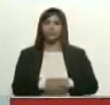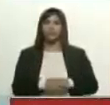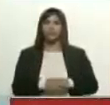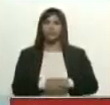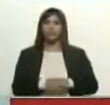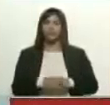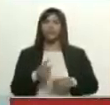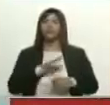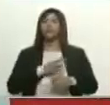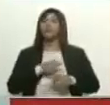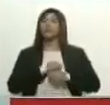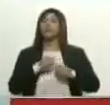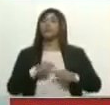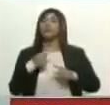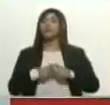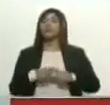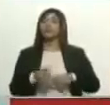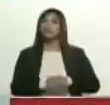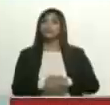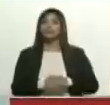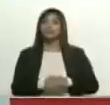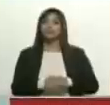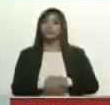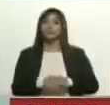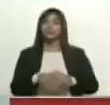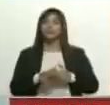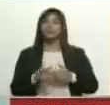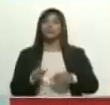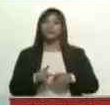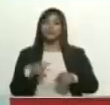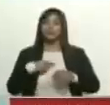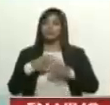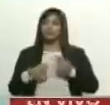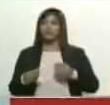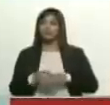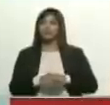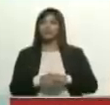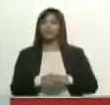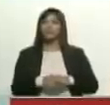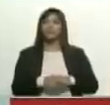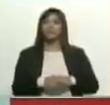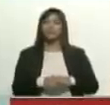exfuncionario de la Guardia Nacional en situación de deserción, es un desertor,